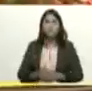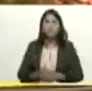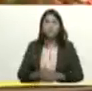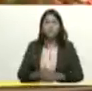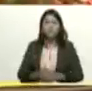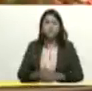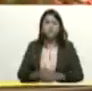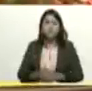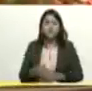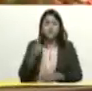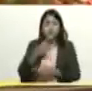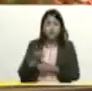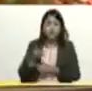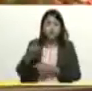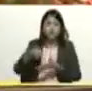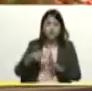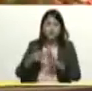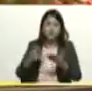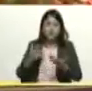frente amargo,